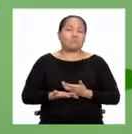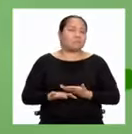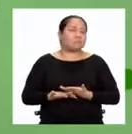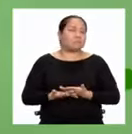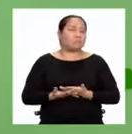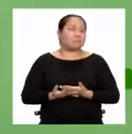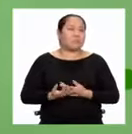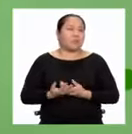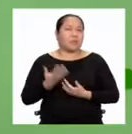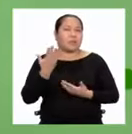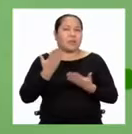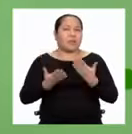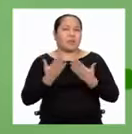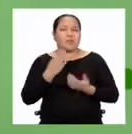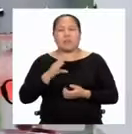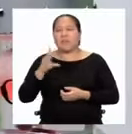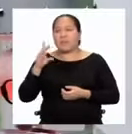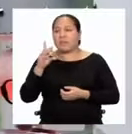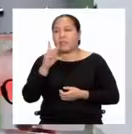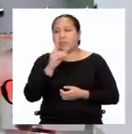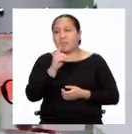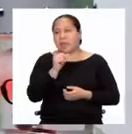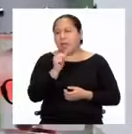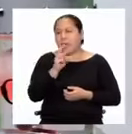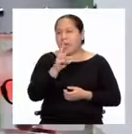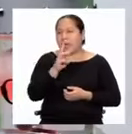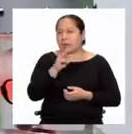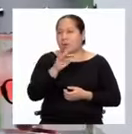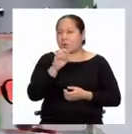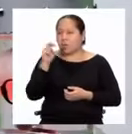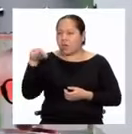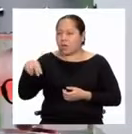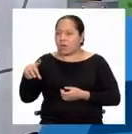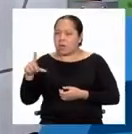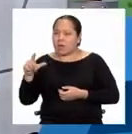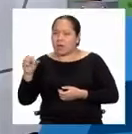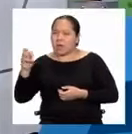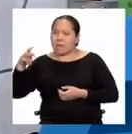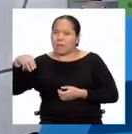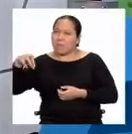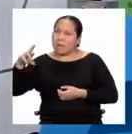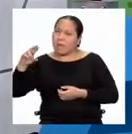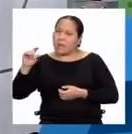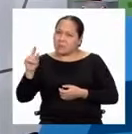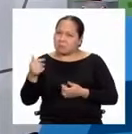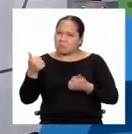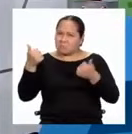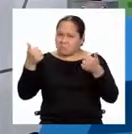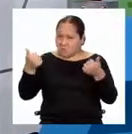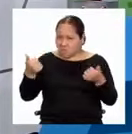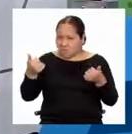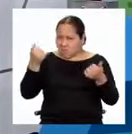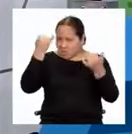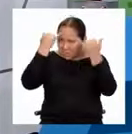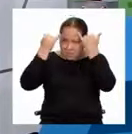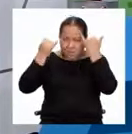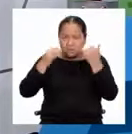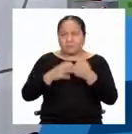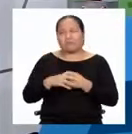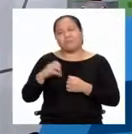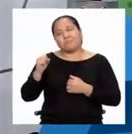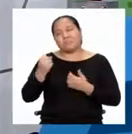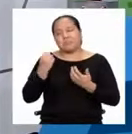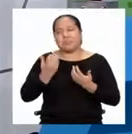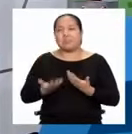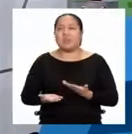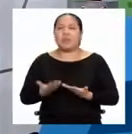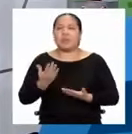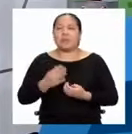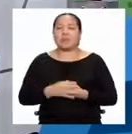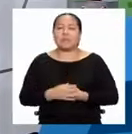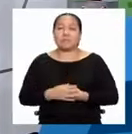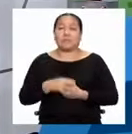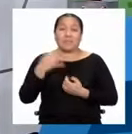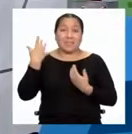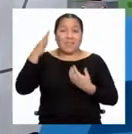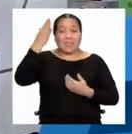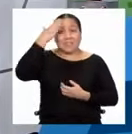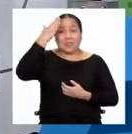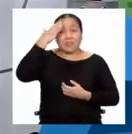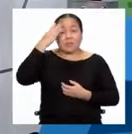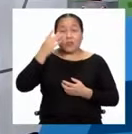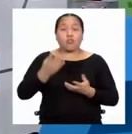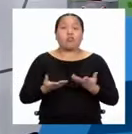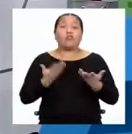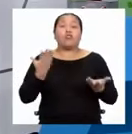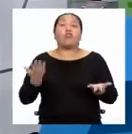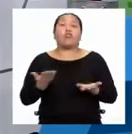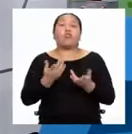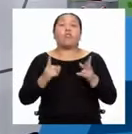Entonces puede que tanto Darwin y Lamarck estén en lo correcto. Puede que sí, cerebro. ¿Y qué les parece si ahora que ya sabemos de dónde vienen las